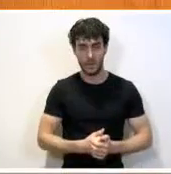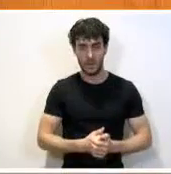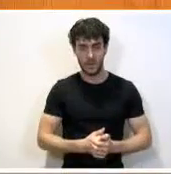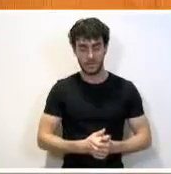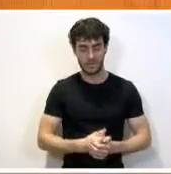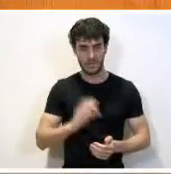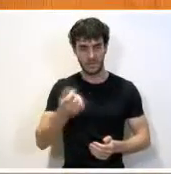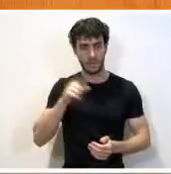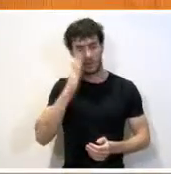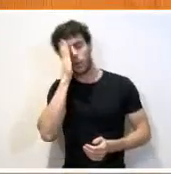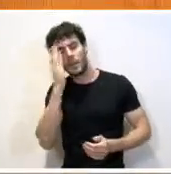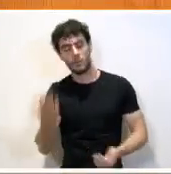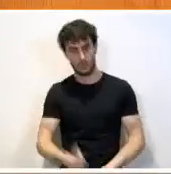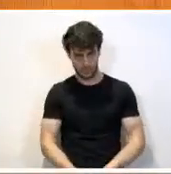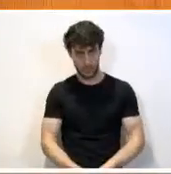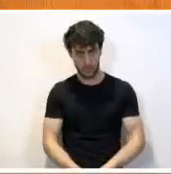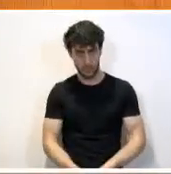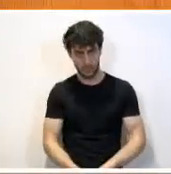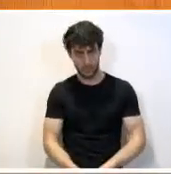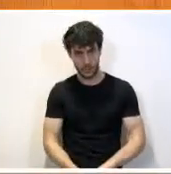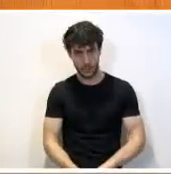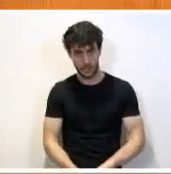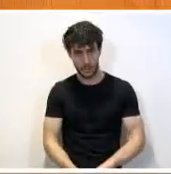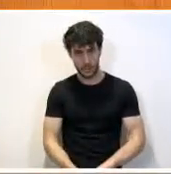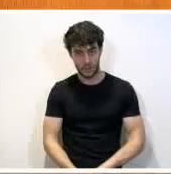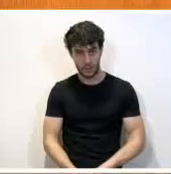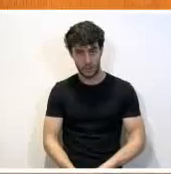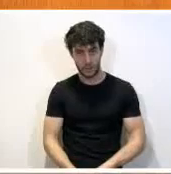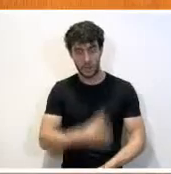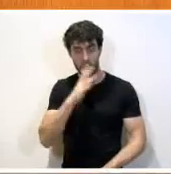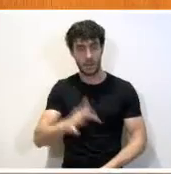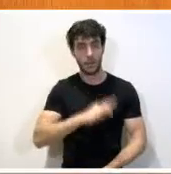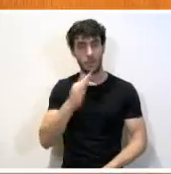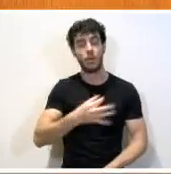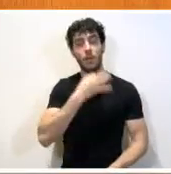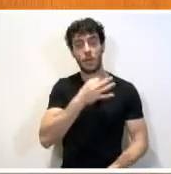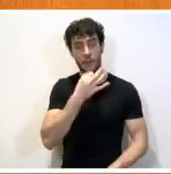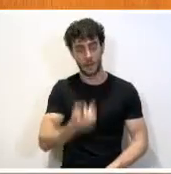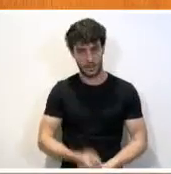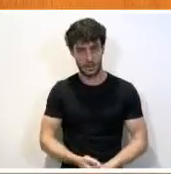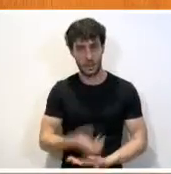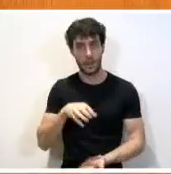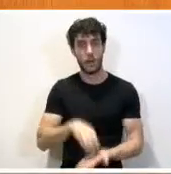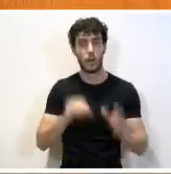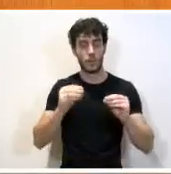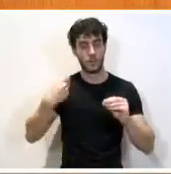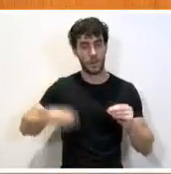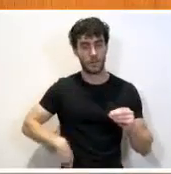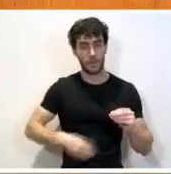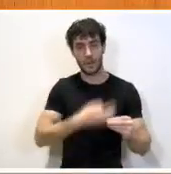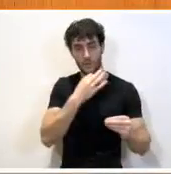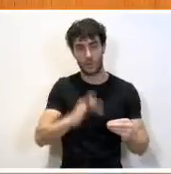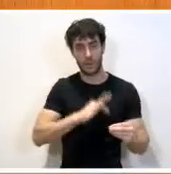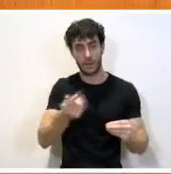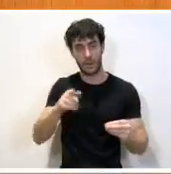O que incluso a dormir. Porque también se han olvidado ustedes que hay turnos de tarde, al menos en los centros de formación profesional, también en